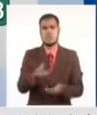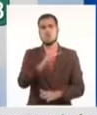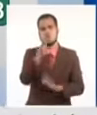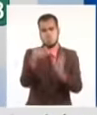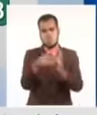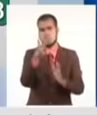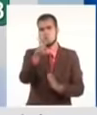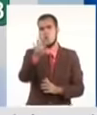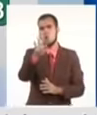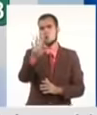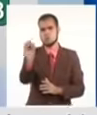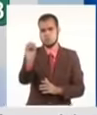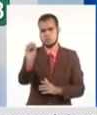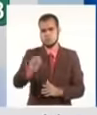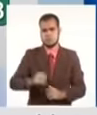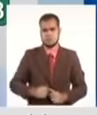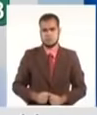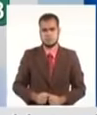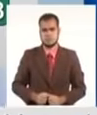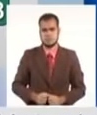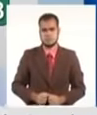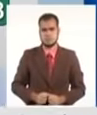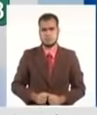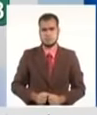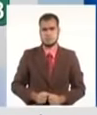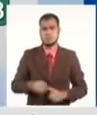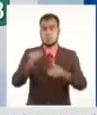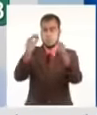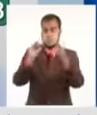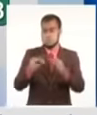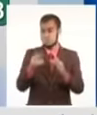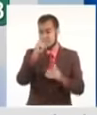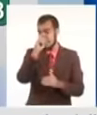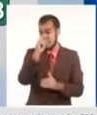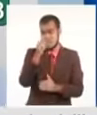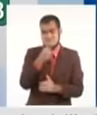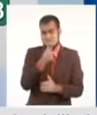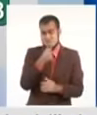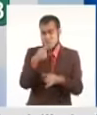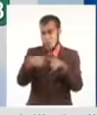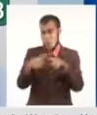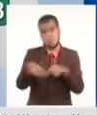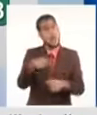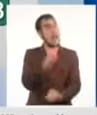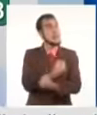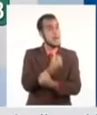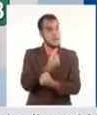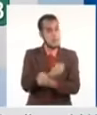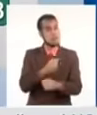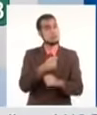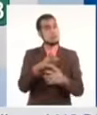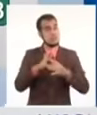2.280. Y ahí tienen el grupo de más riesgo, el de 60 y más,